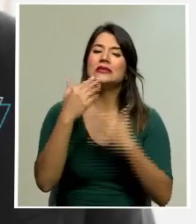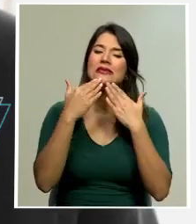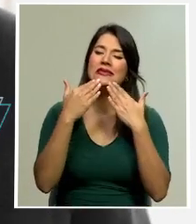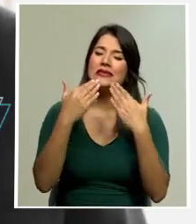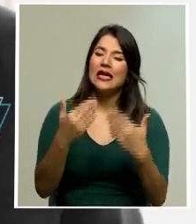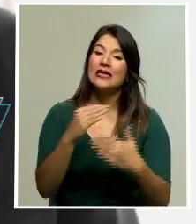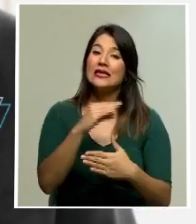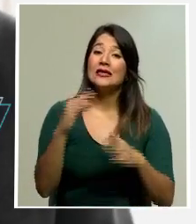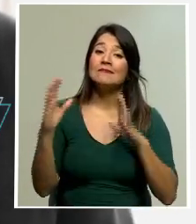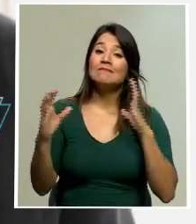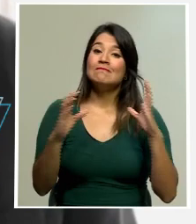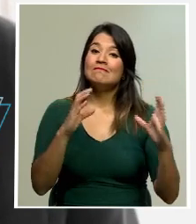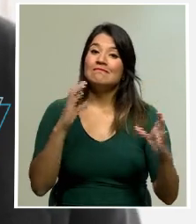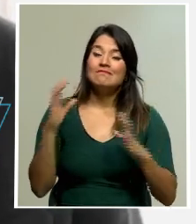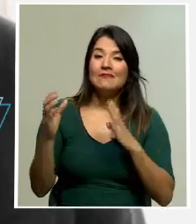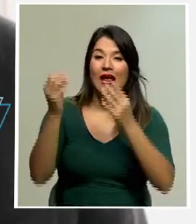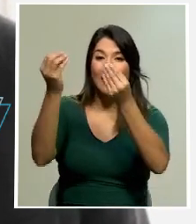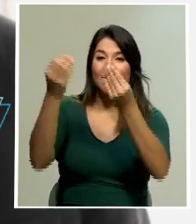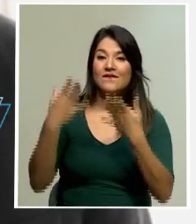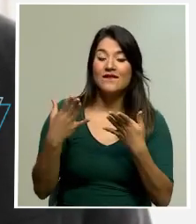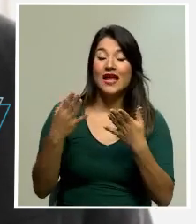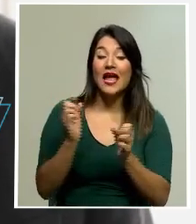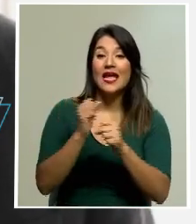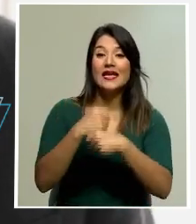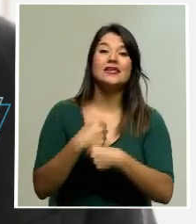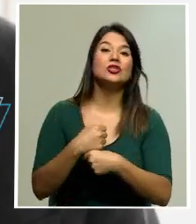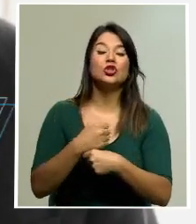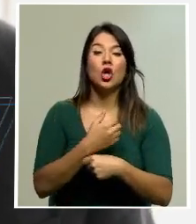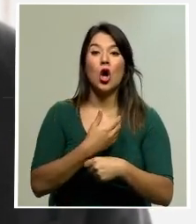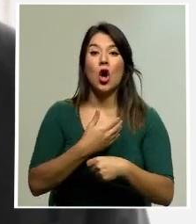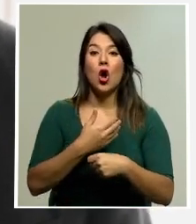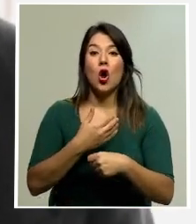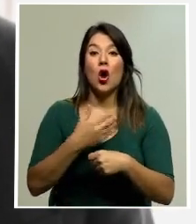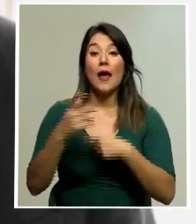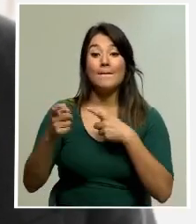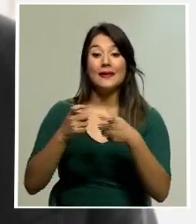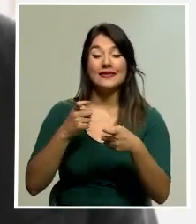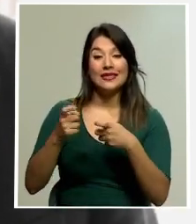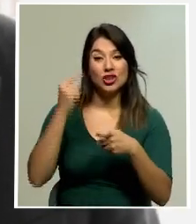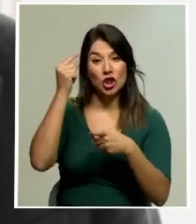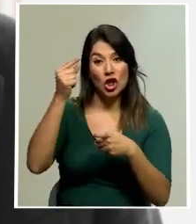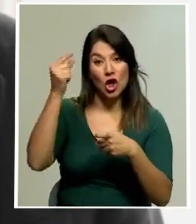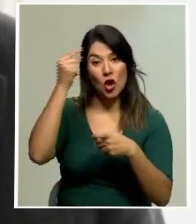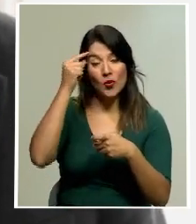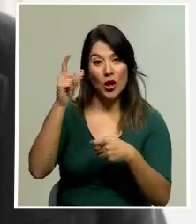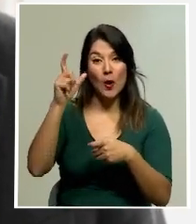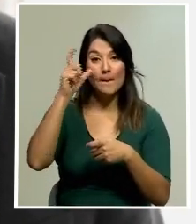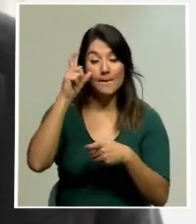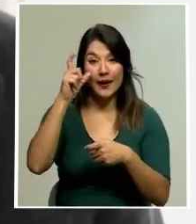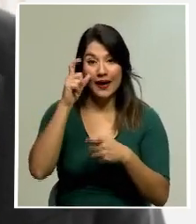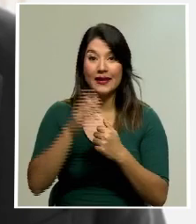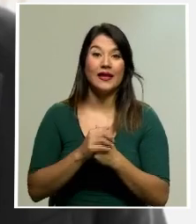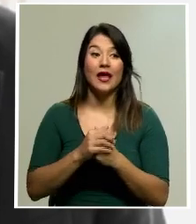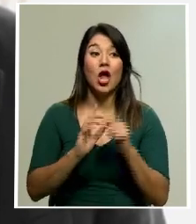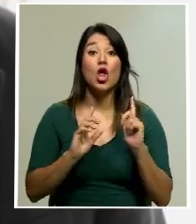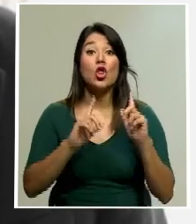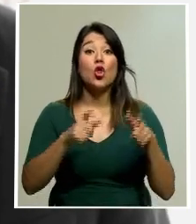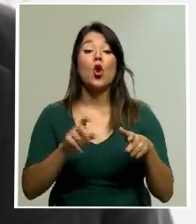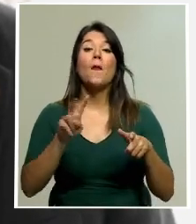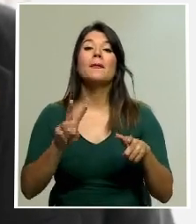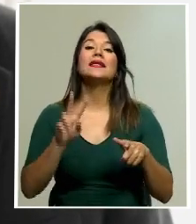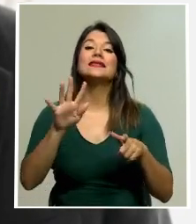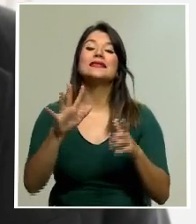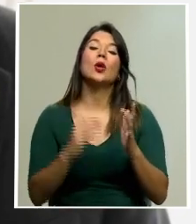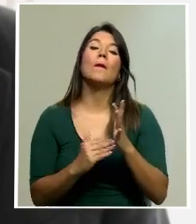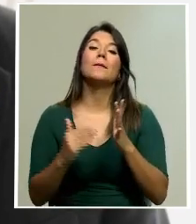celebramos el anuncio que la administración Biden-Harris ha hecho de esta donación de 25